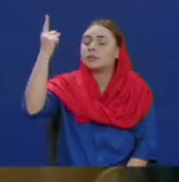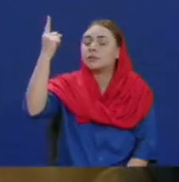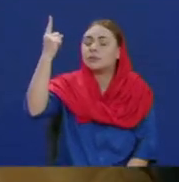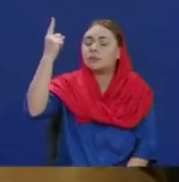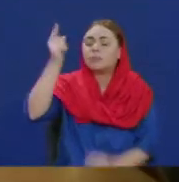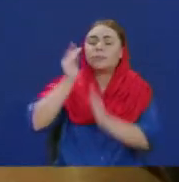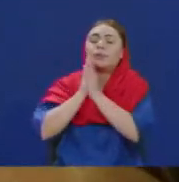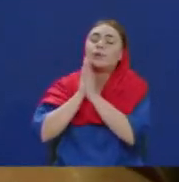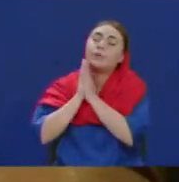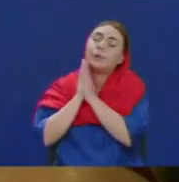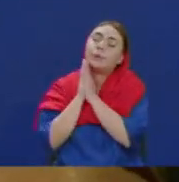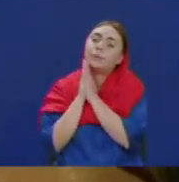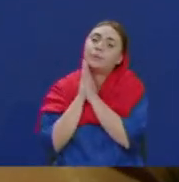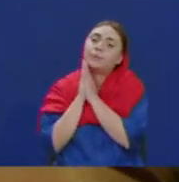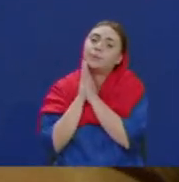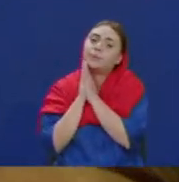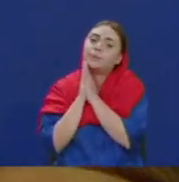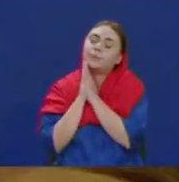Por favor.